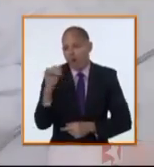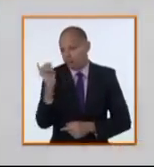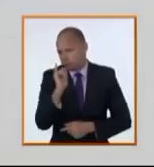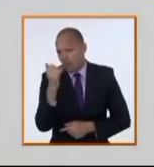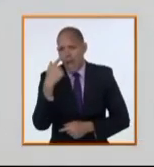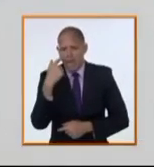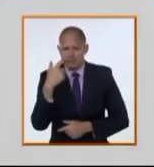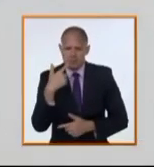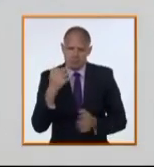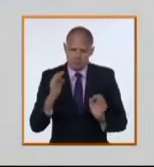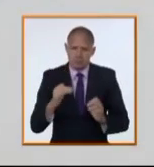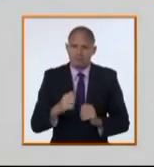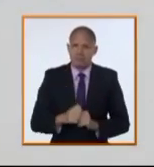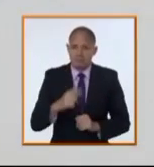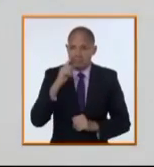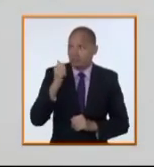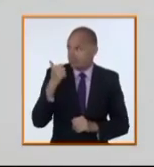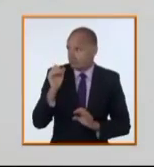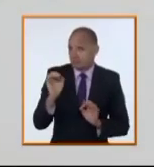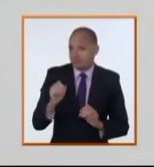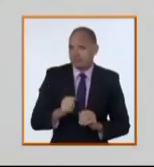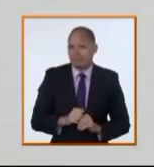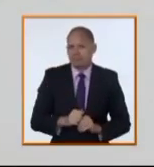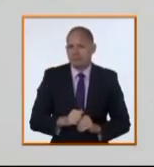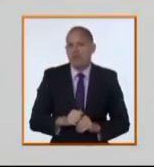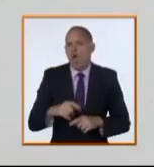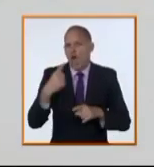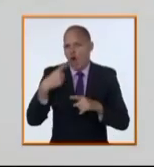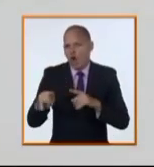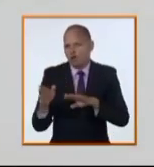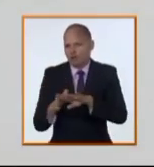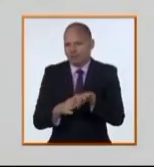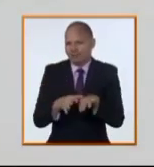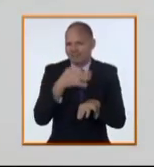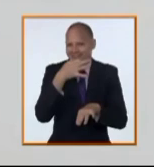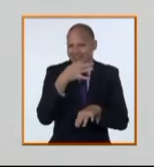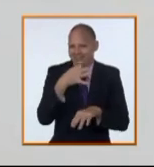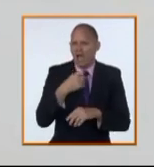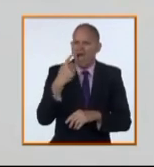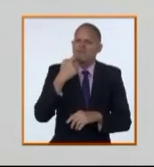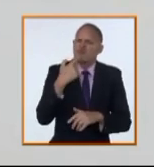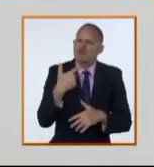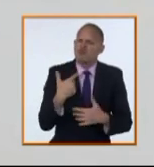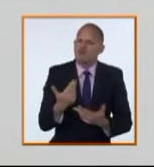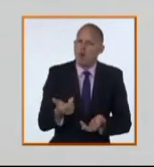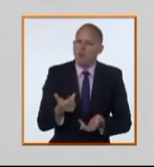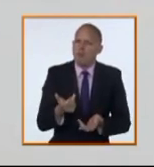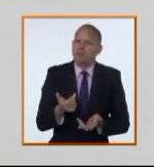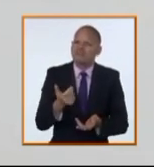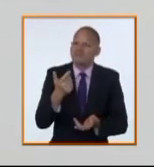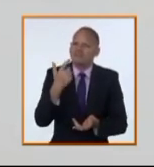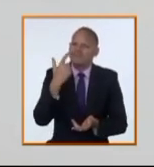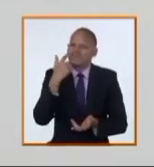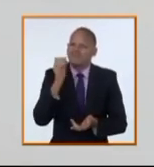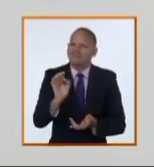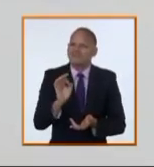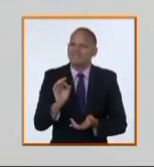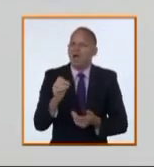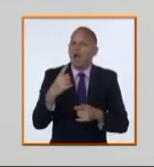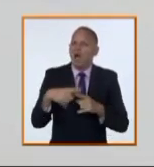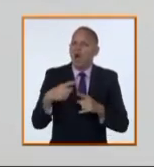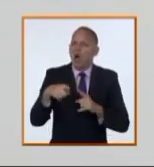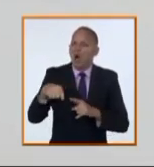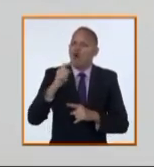entidades hay otro elemento importante es que no existe una relación directa entre los pagos electrónicos